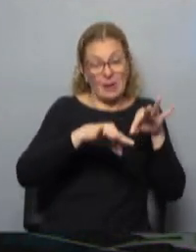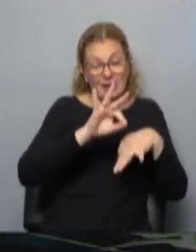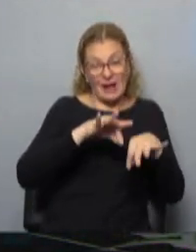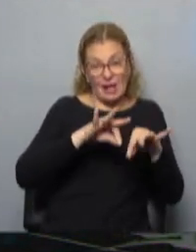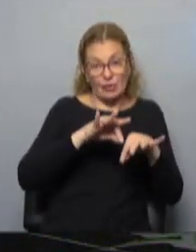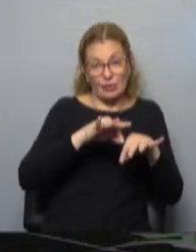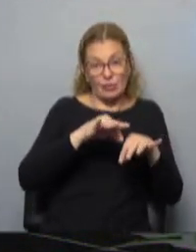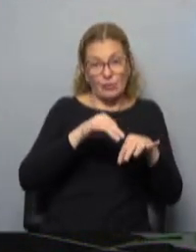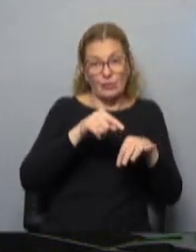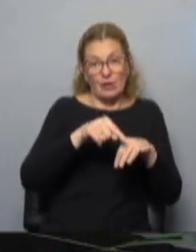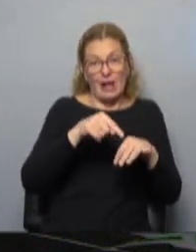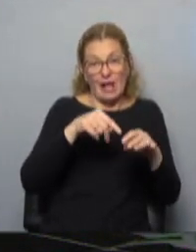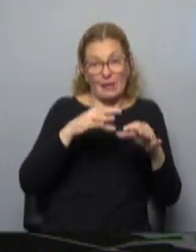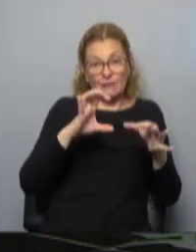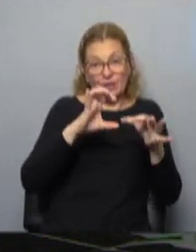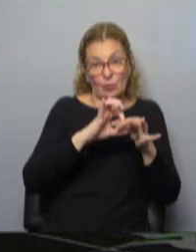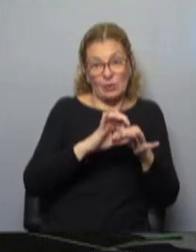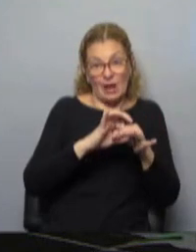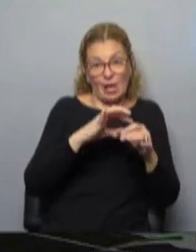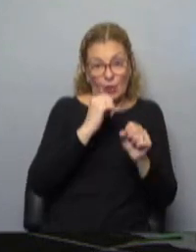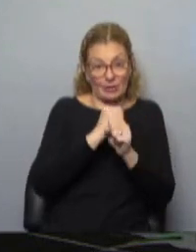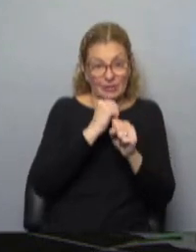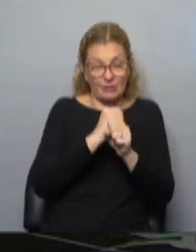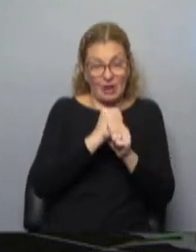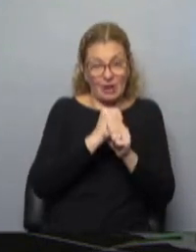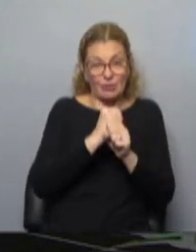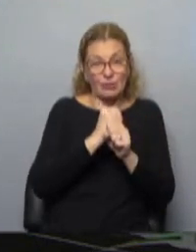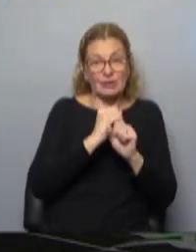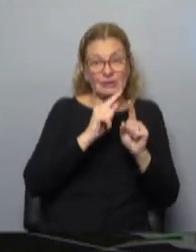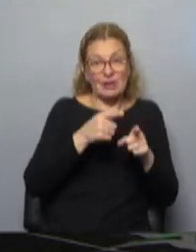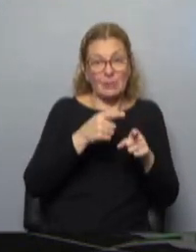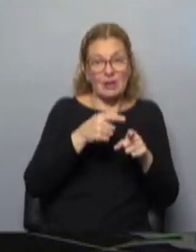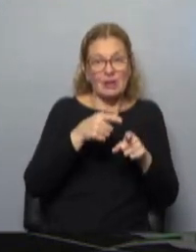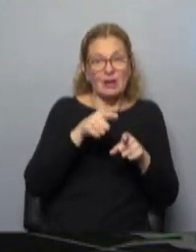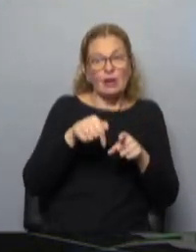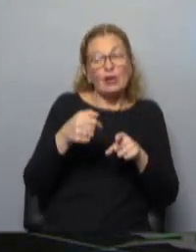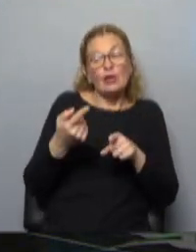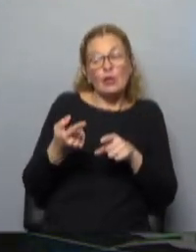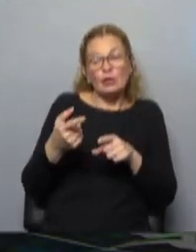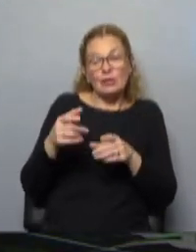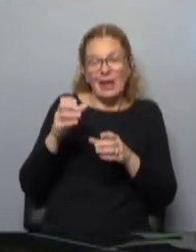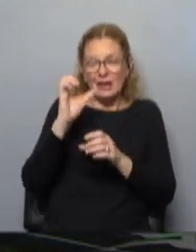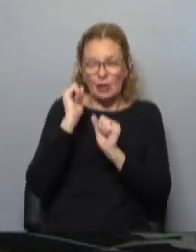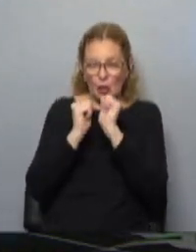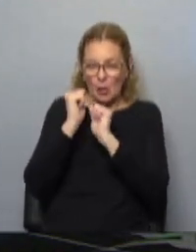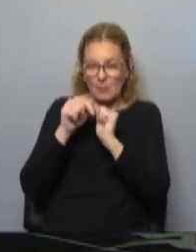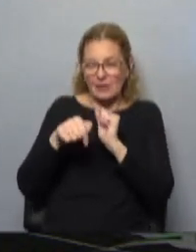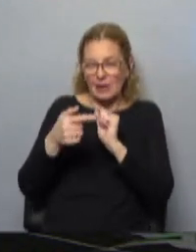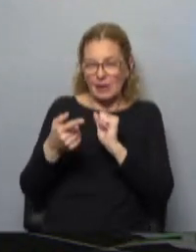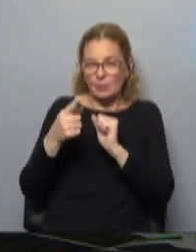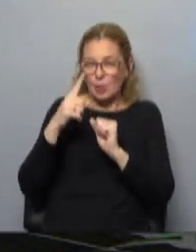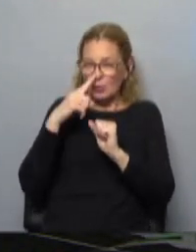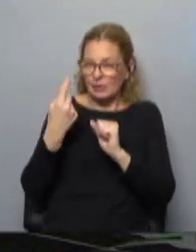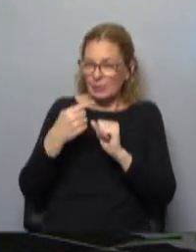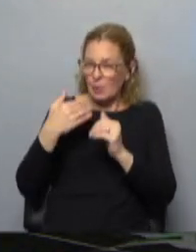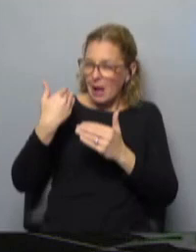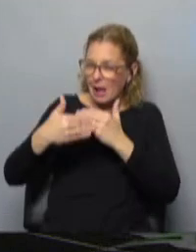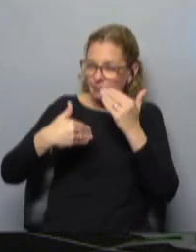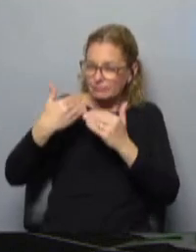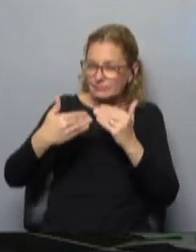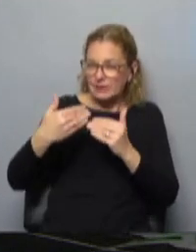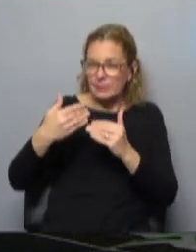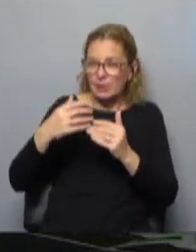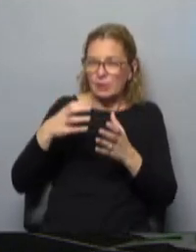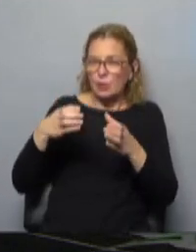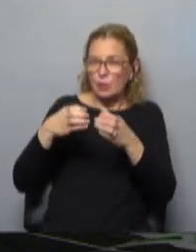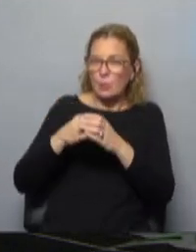fundamentos debilitados vinculados al mercado laboral y vinculados a la calle de confianza y otra economía que funciona justamente a un ritmo mucho más dado que es